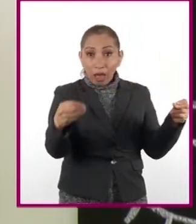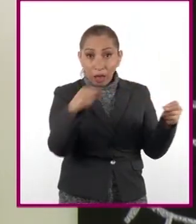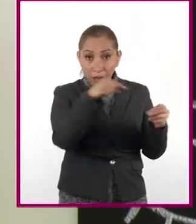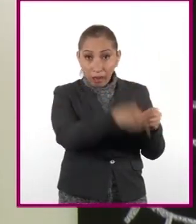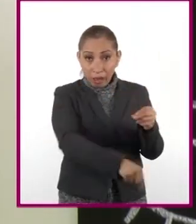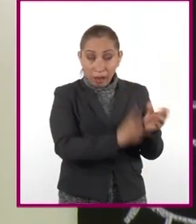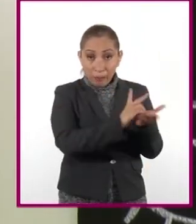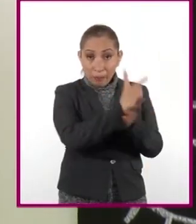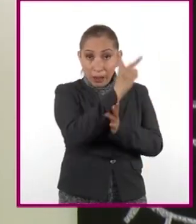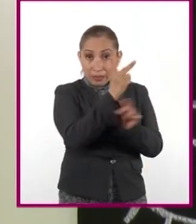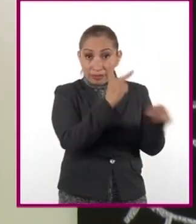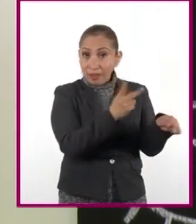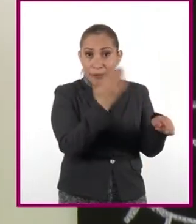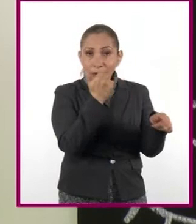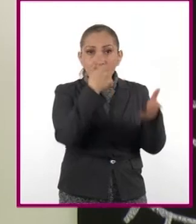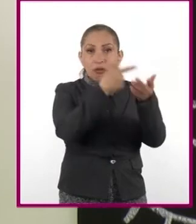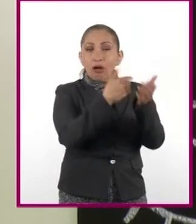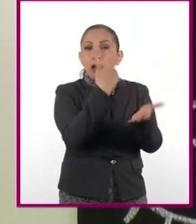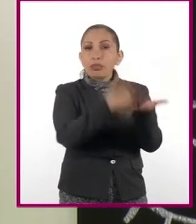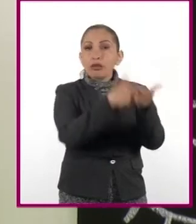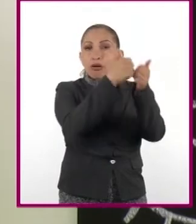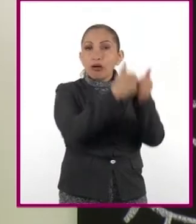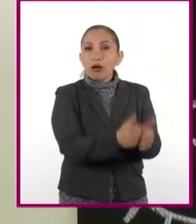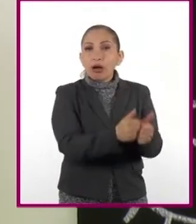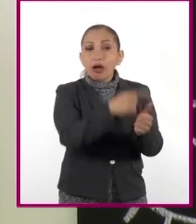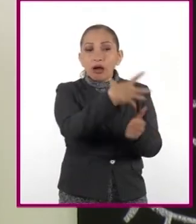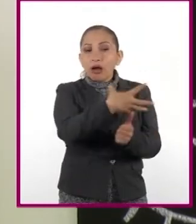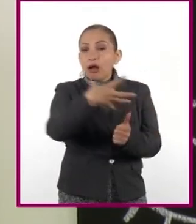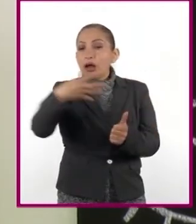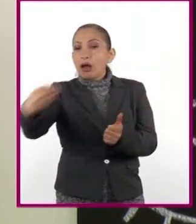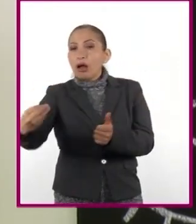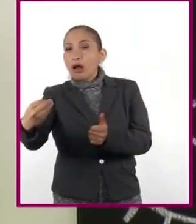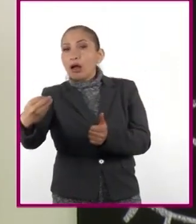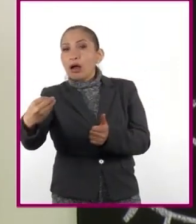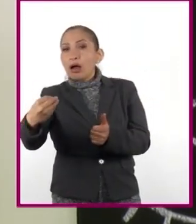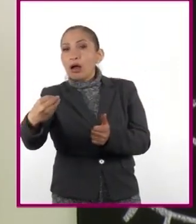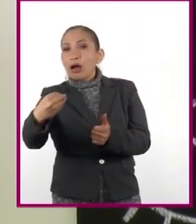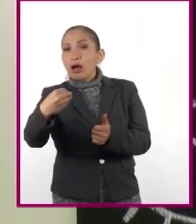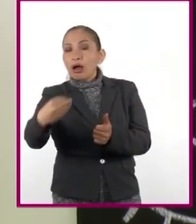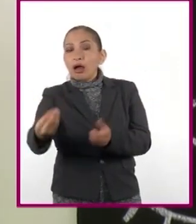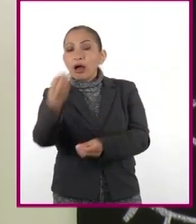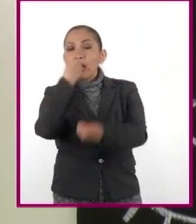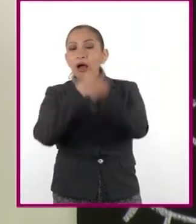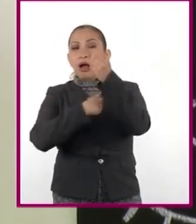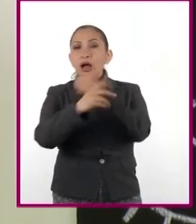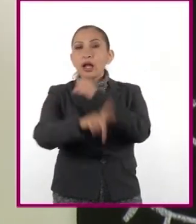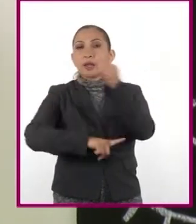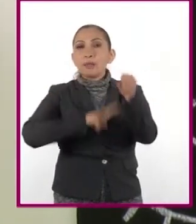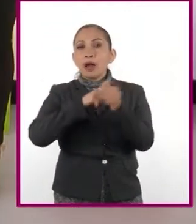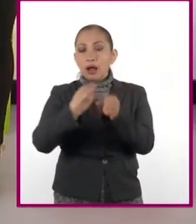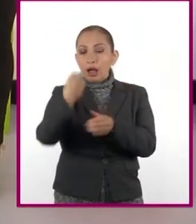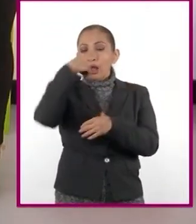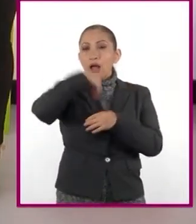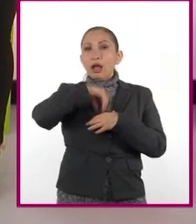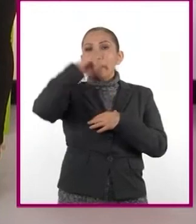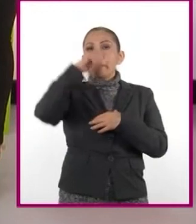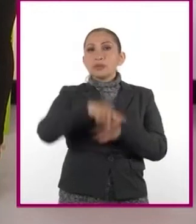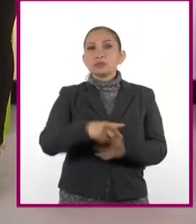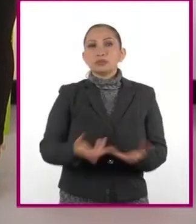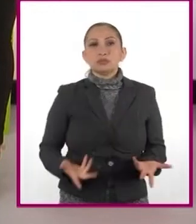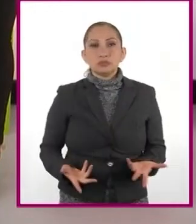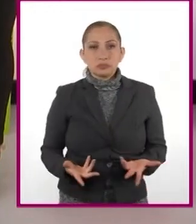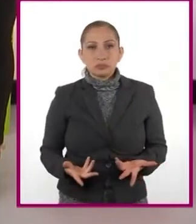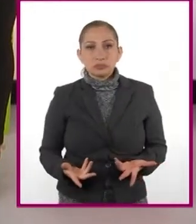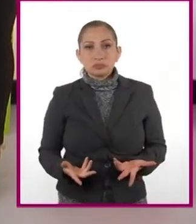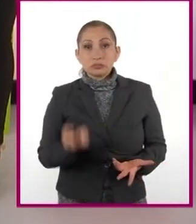los consumidores primarios, entonces se almacenan en los tejidos corporales del animal.